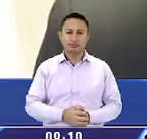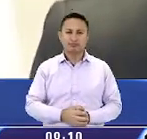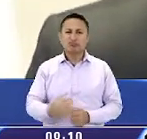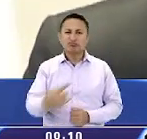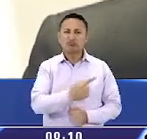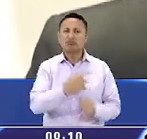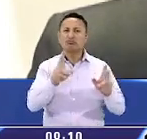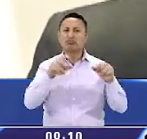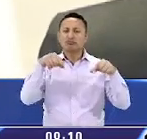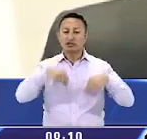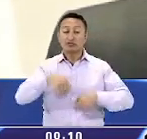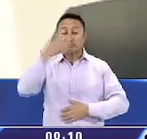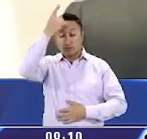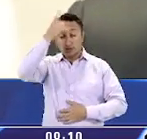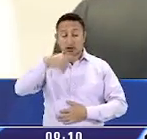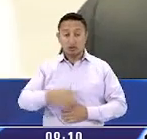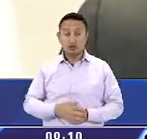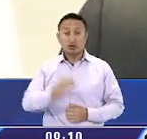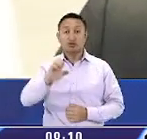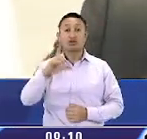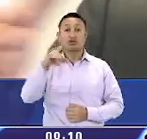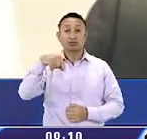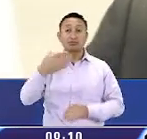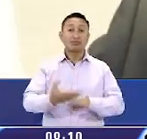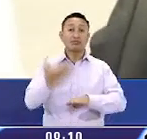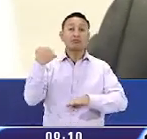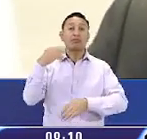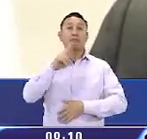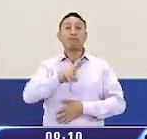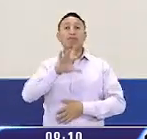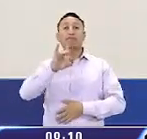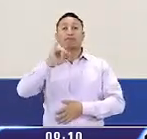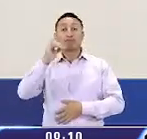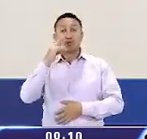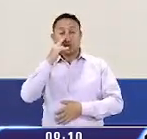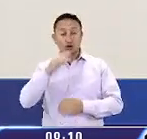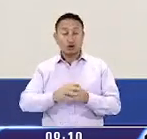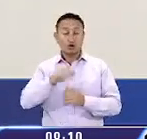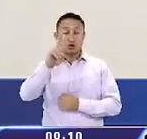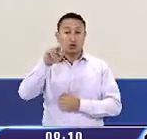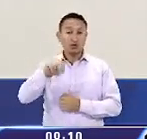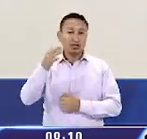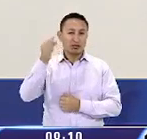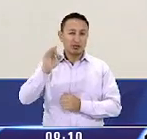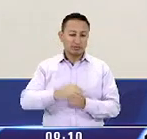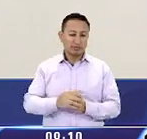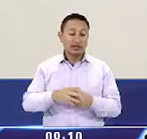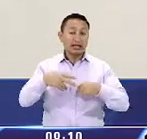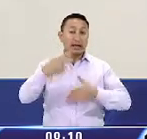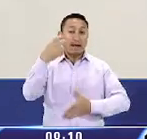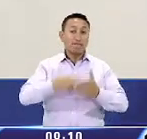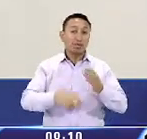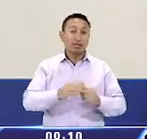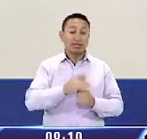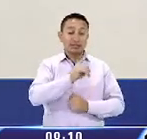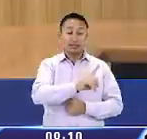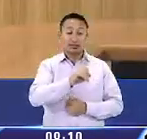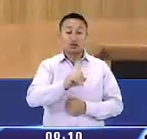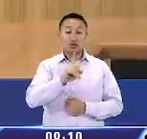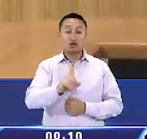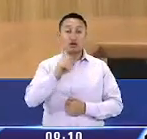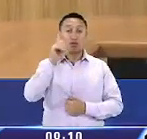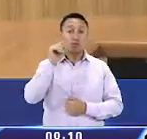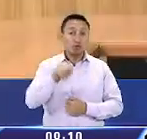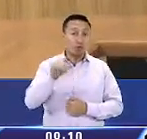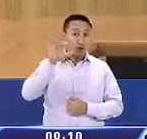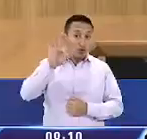relaciona con la decisión de celi adoptada el pasado 28 de junio de 2019 de desvanecer una glosa de 11.9 millones de